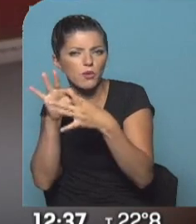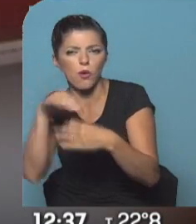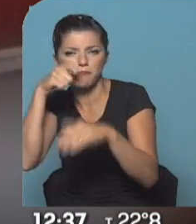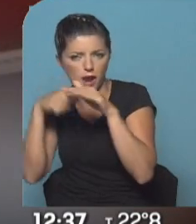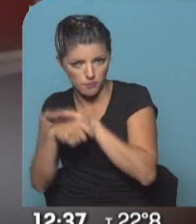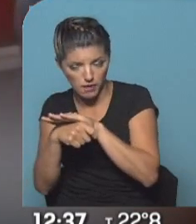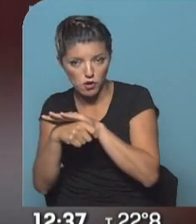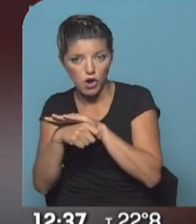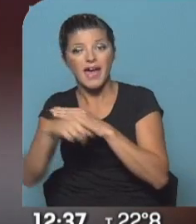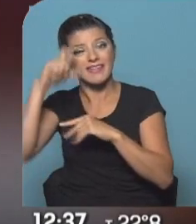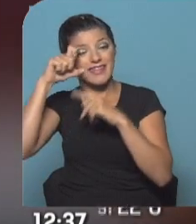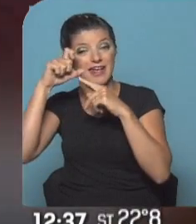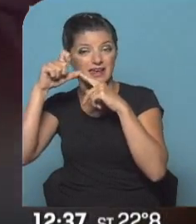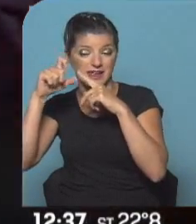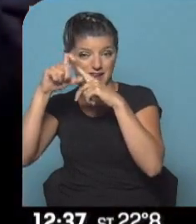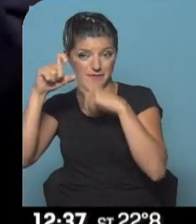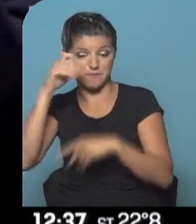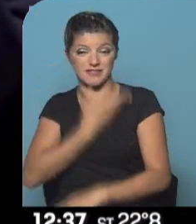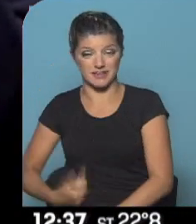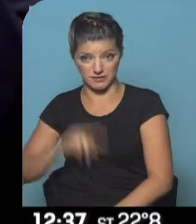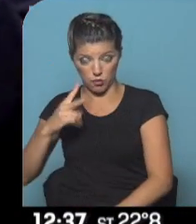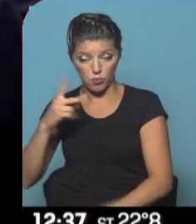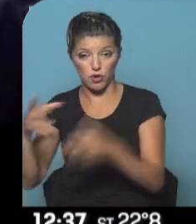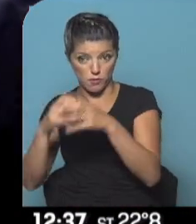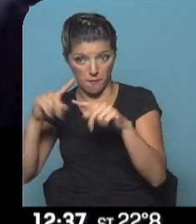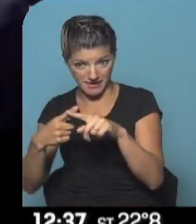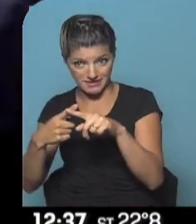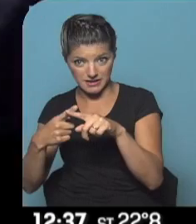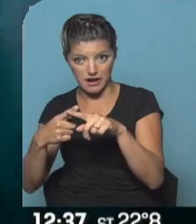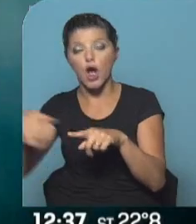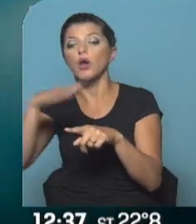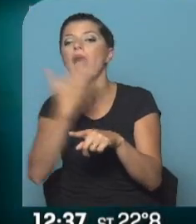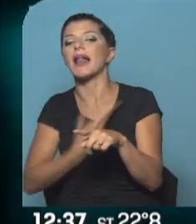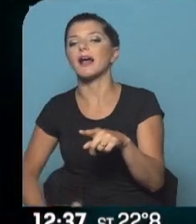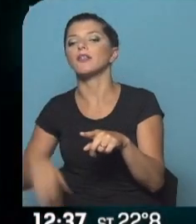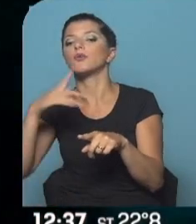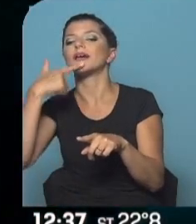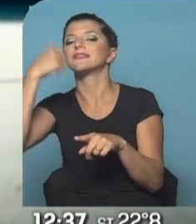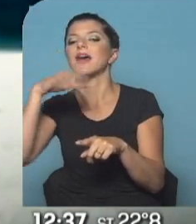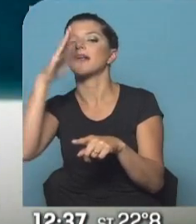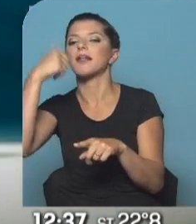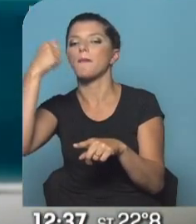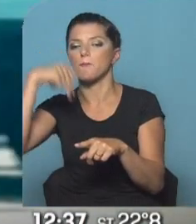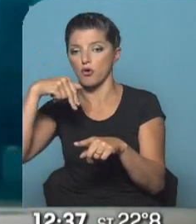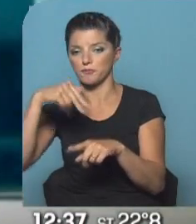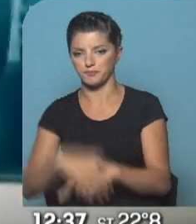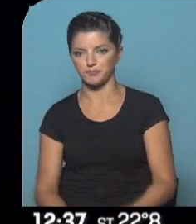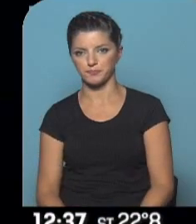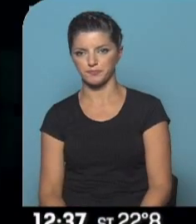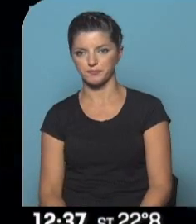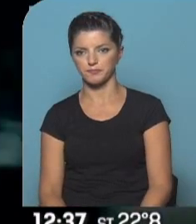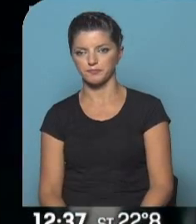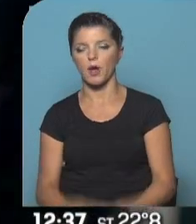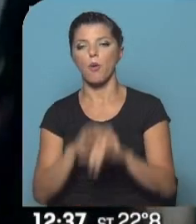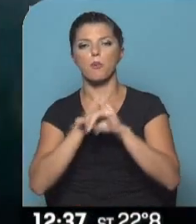Aguilera, vicepresidente del partido y alcalde de San Ramón. Mostraremos peligrosos narcotraficantes que, pese a estar condenados